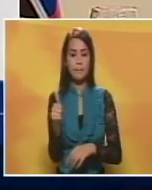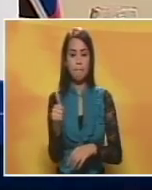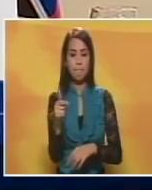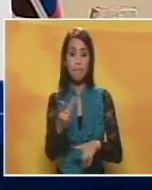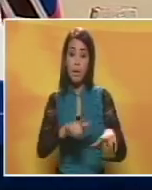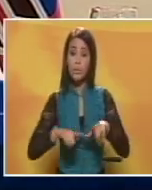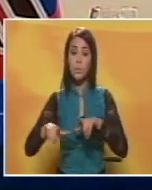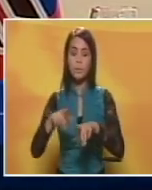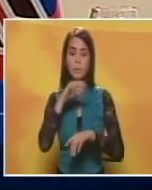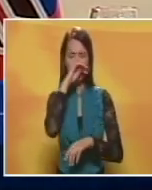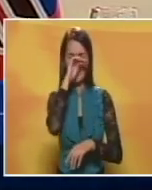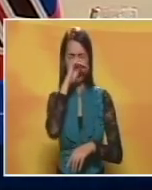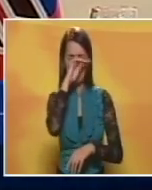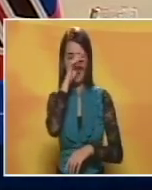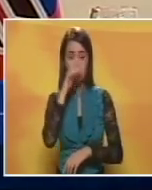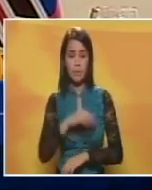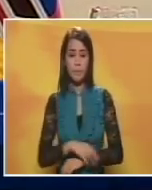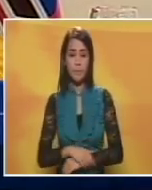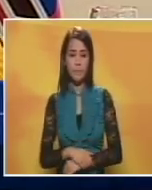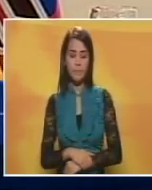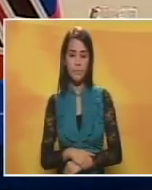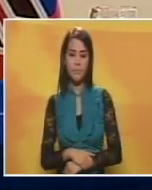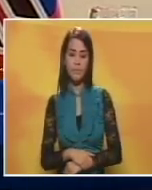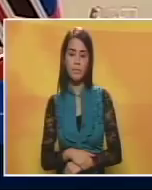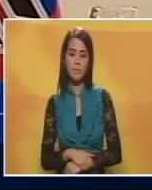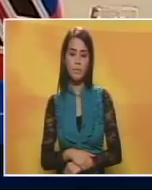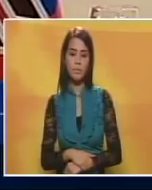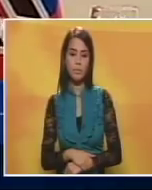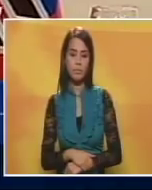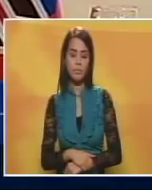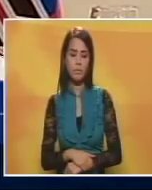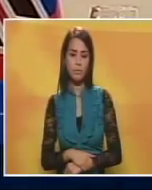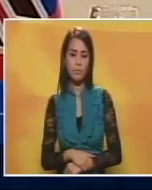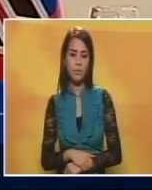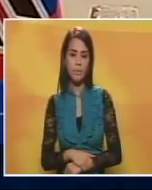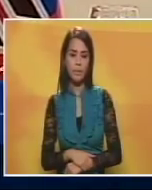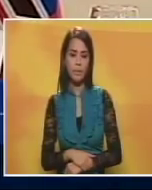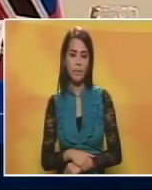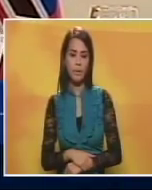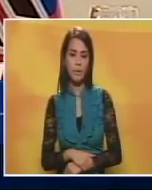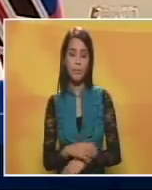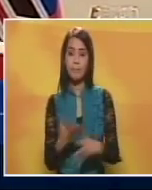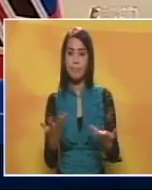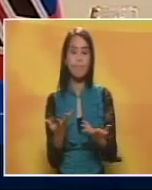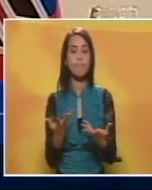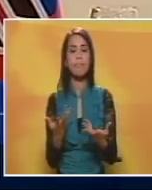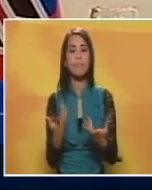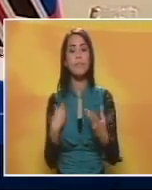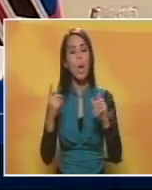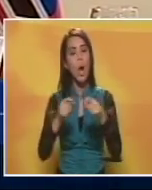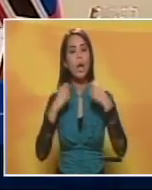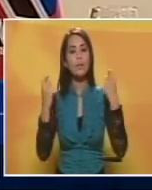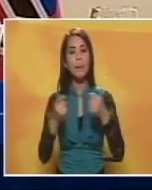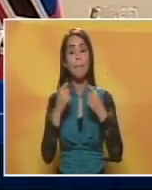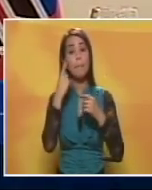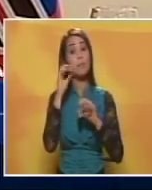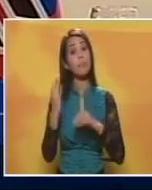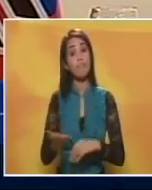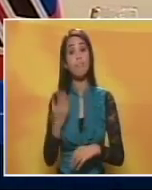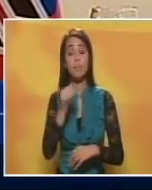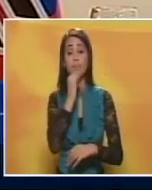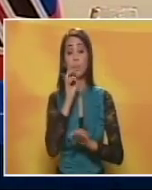las regiones del país. En relación con la campaña, es importante